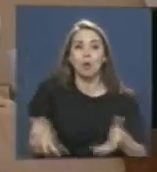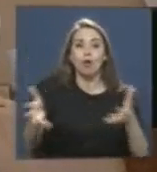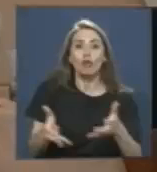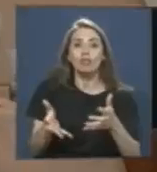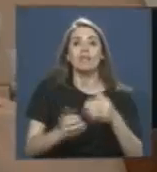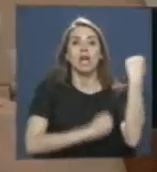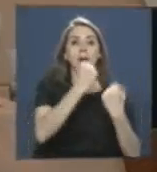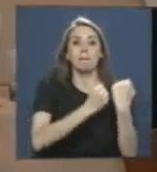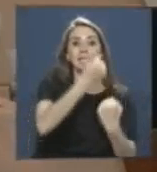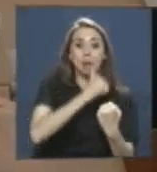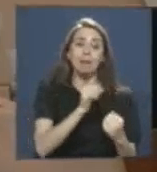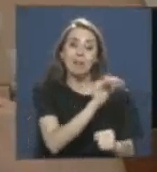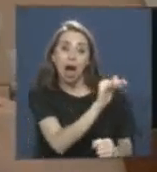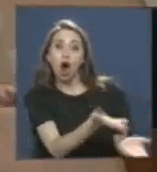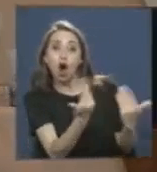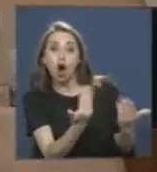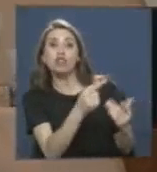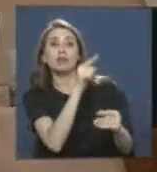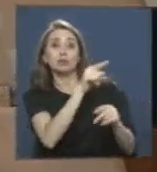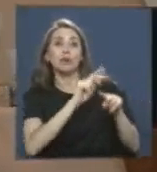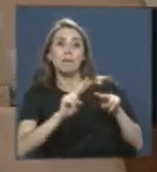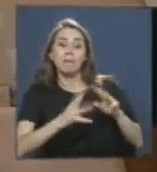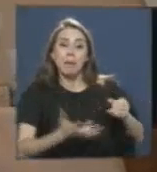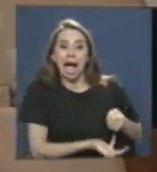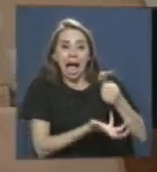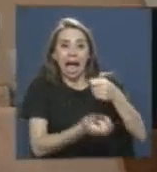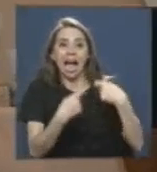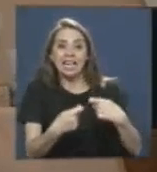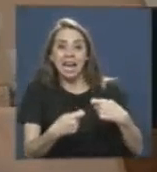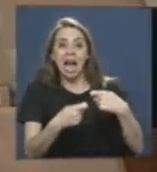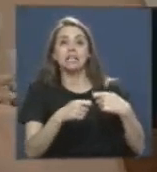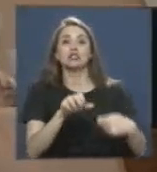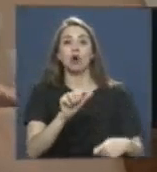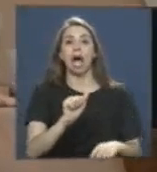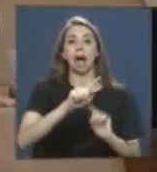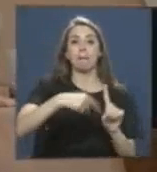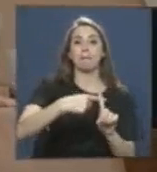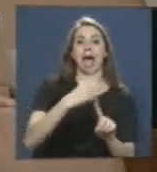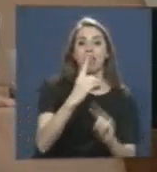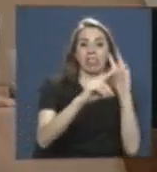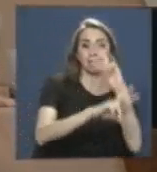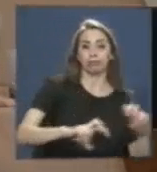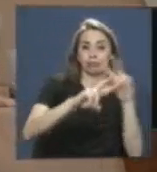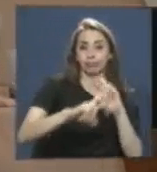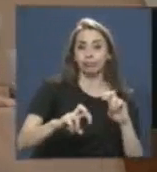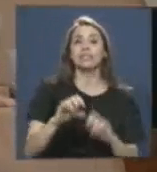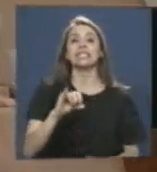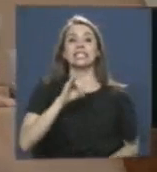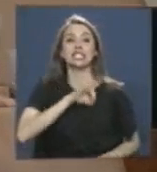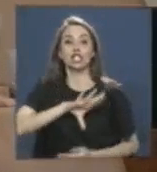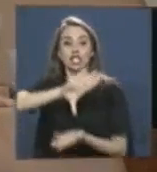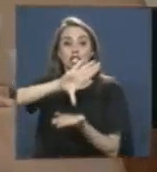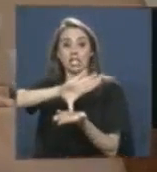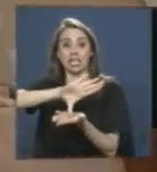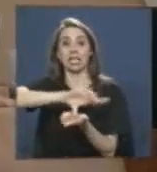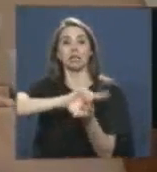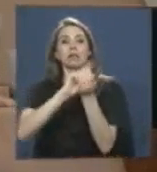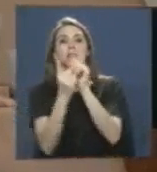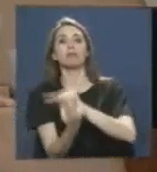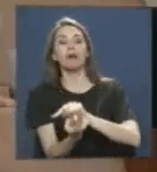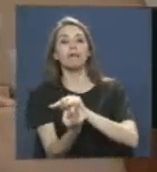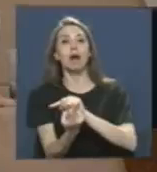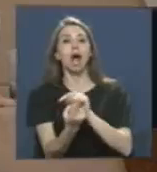sector privado para que incremente sustantivamente su inversión en I+D y que hagan también del Estado de Chile un ejemplo